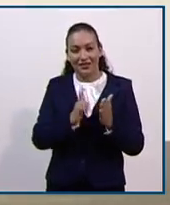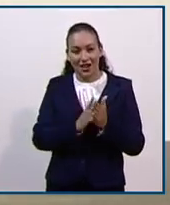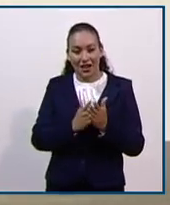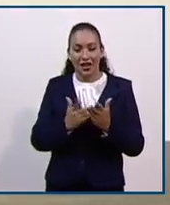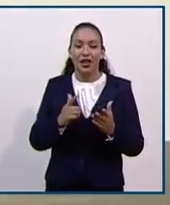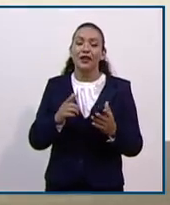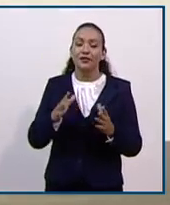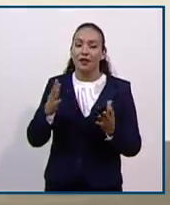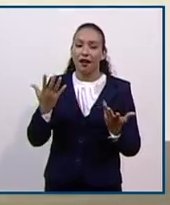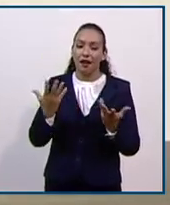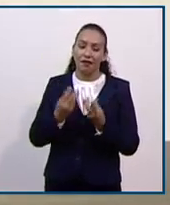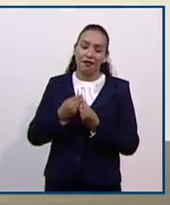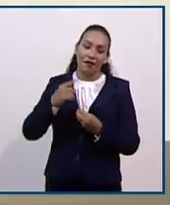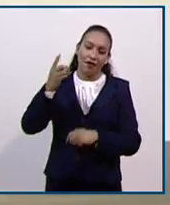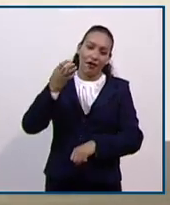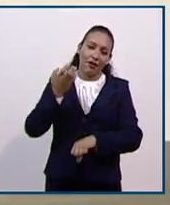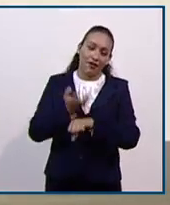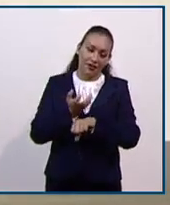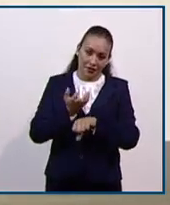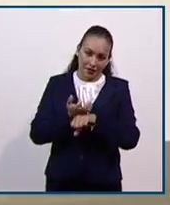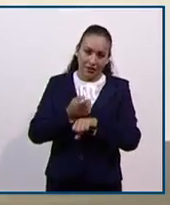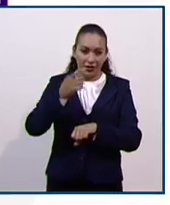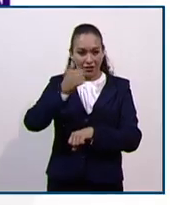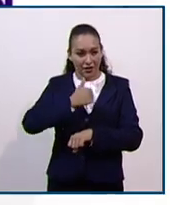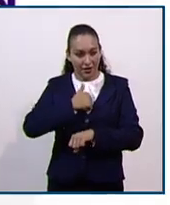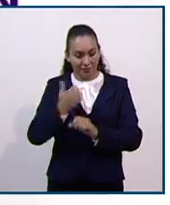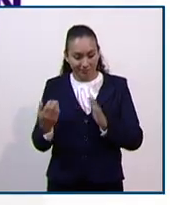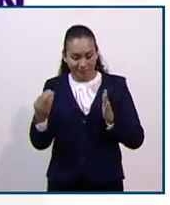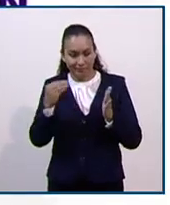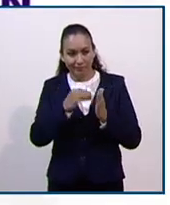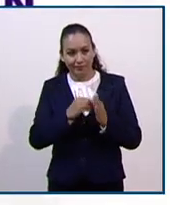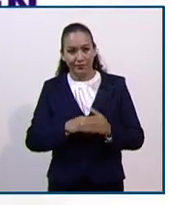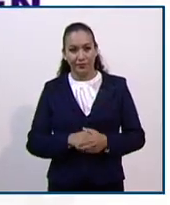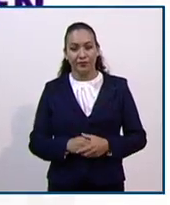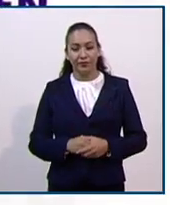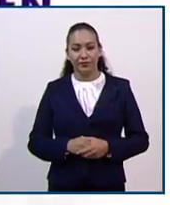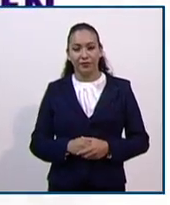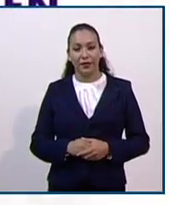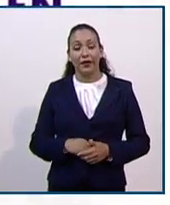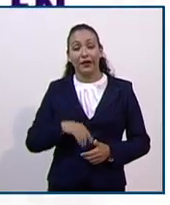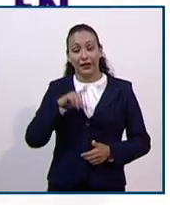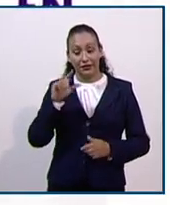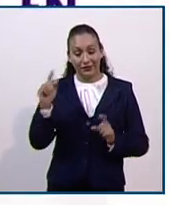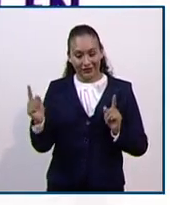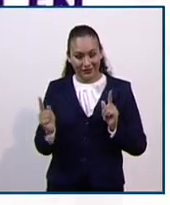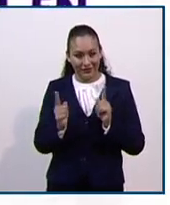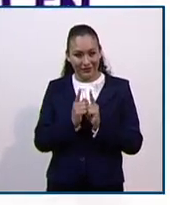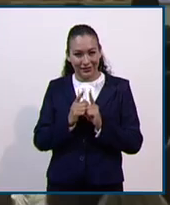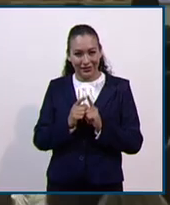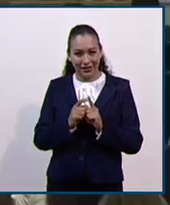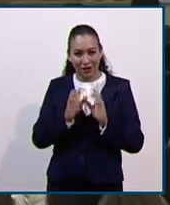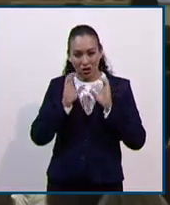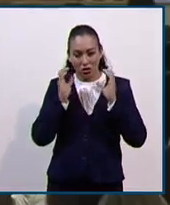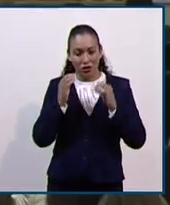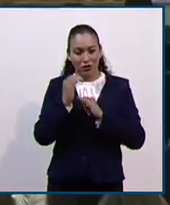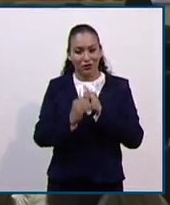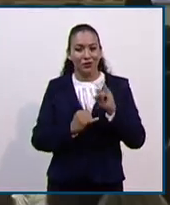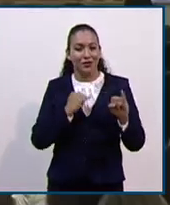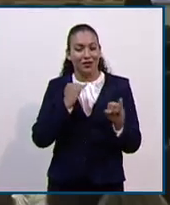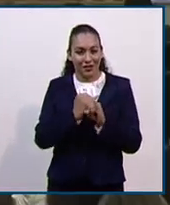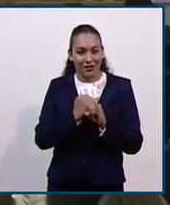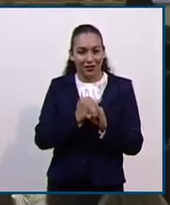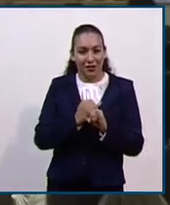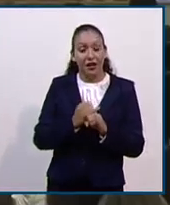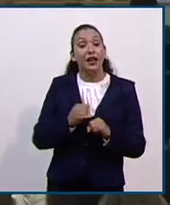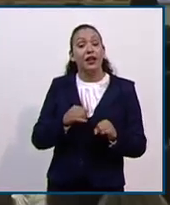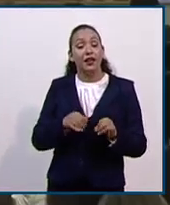Estados Unidos y Canadá. Durante el encuentro, el comercio internacional y el derecho laboral señaló